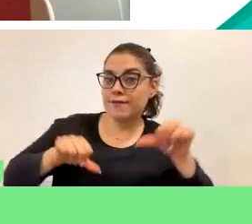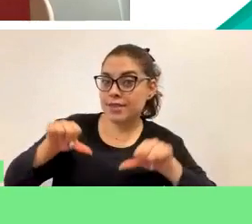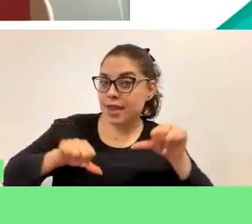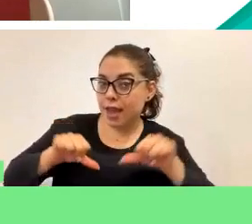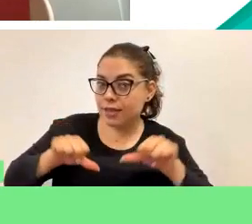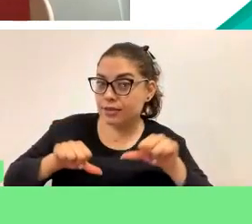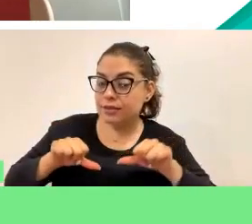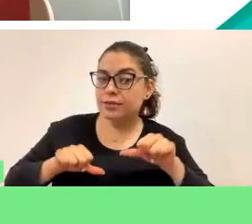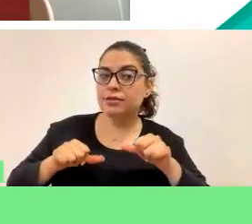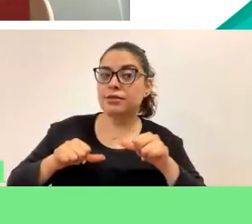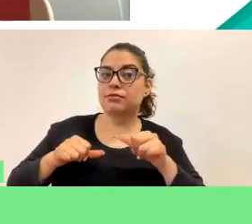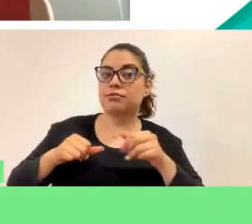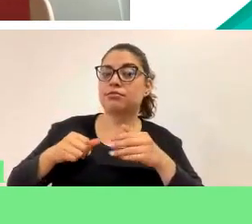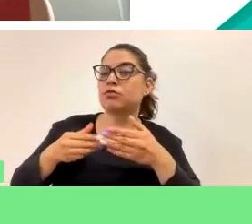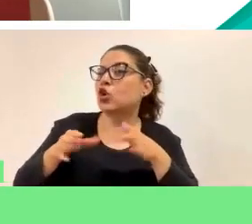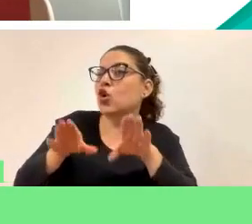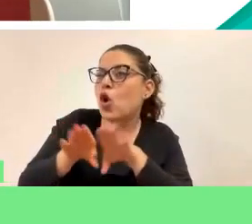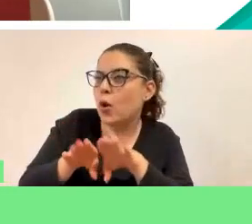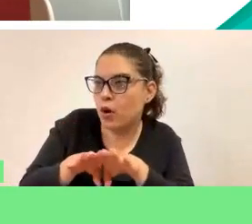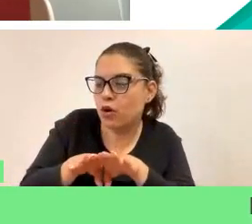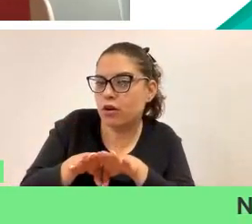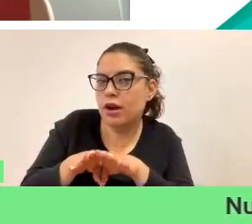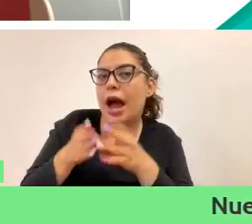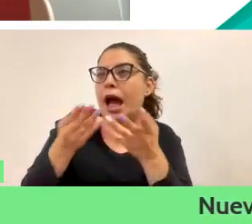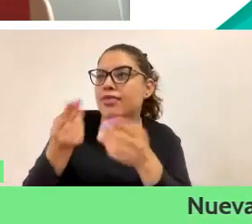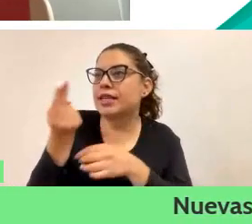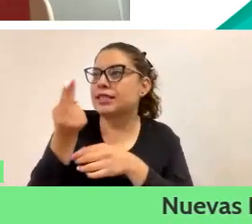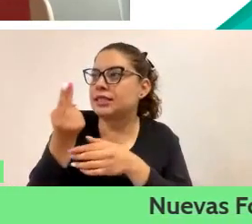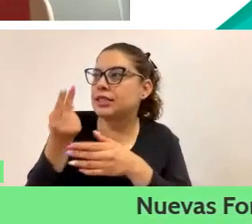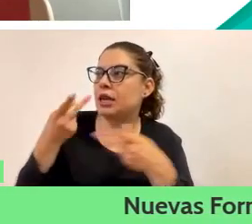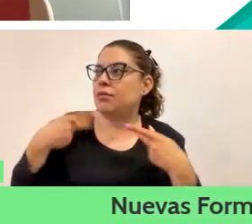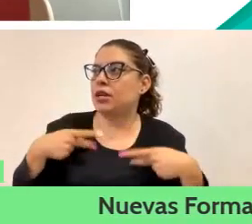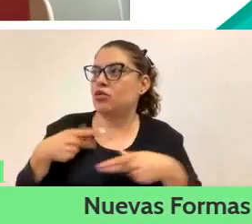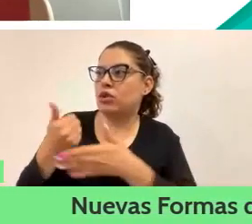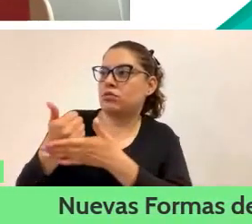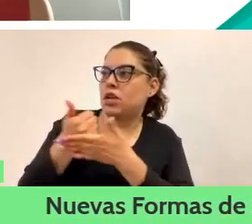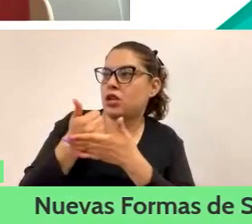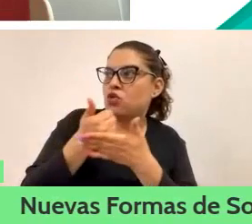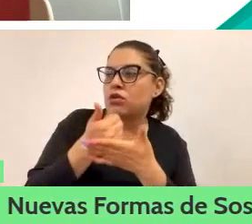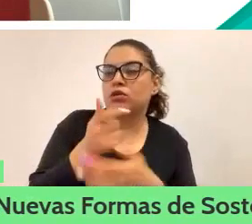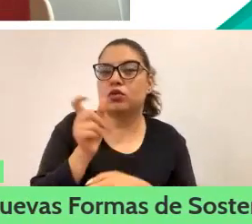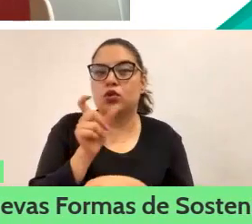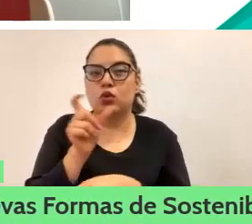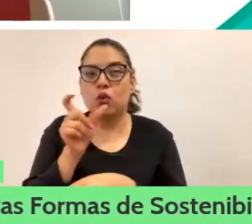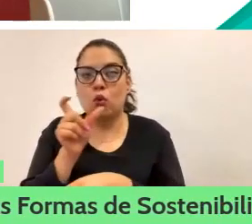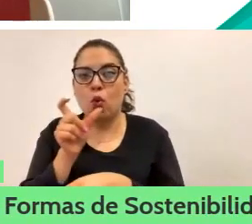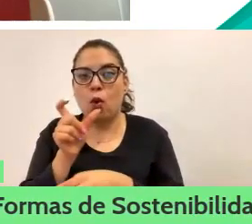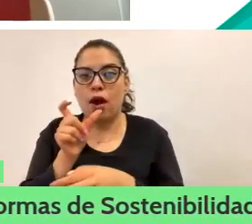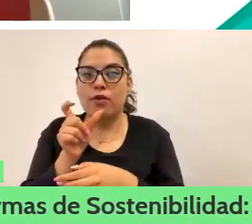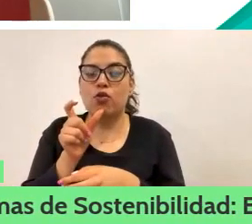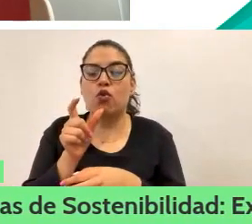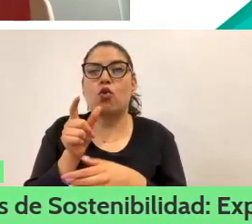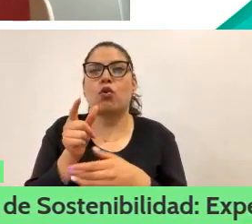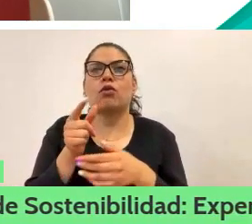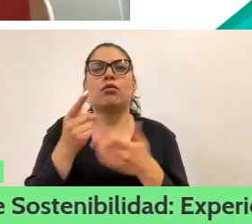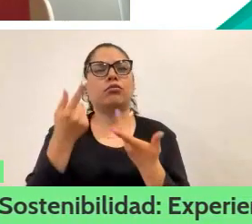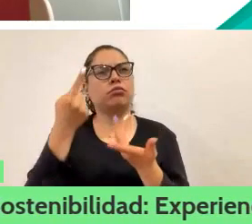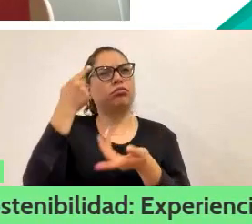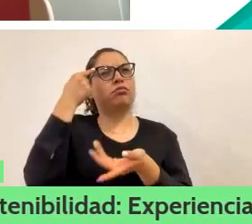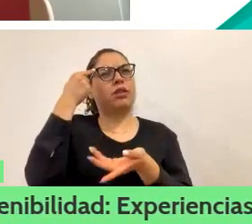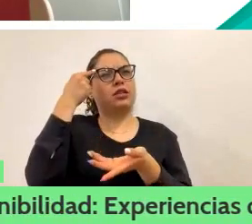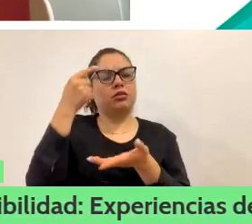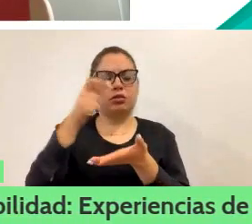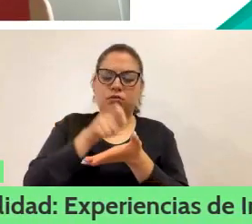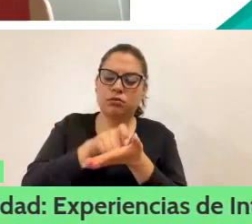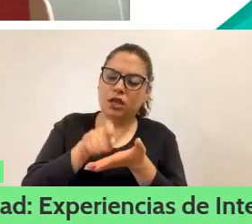que tenemos. Hay que sumar más gente, hay que pedir ayuda, ¿no? Entonces uno cuando va escribiendo sobre papel lo que necesita, lo que va a hacer,